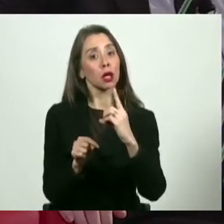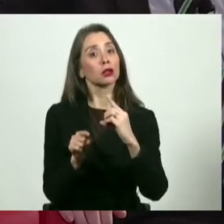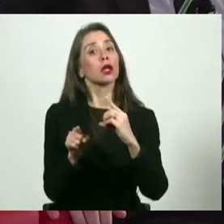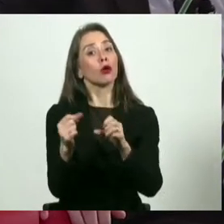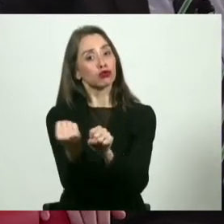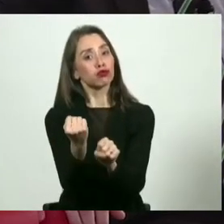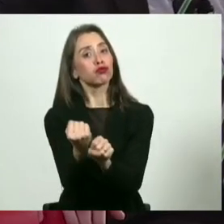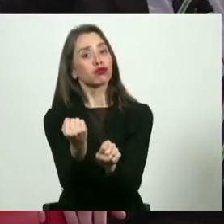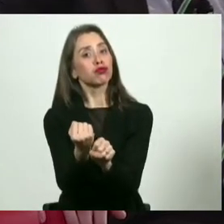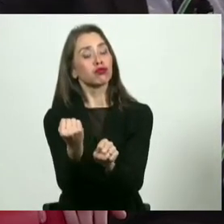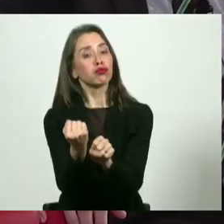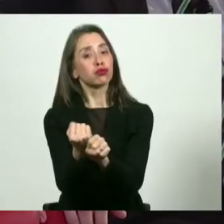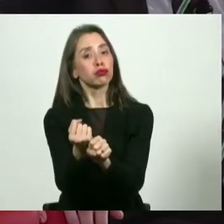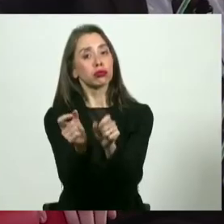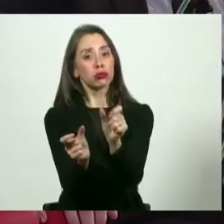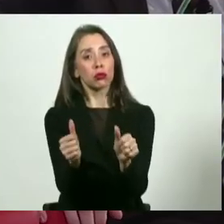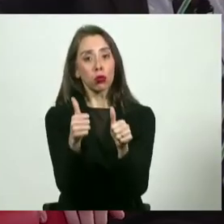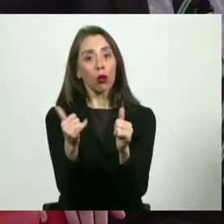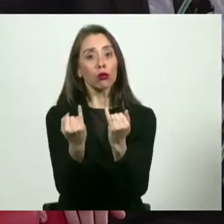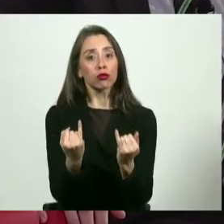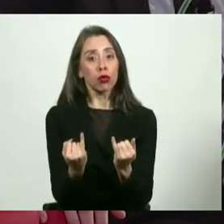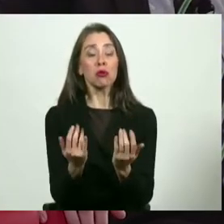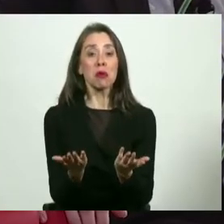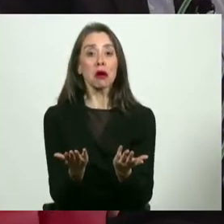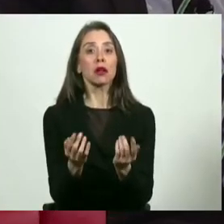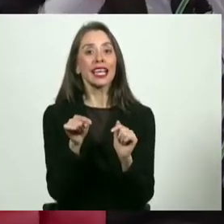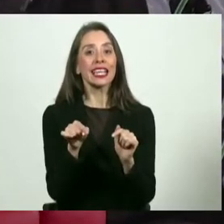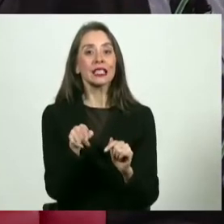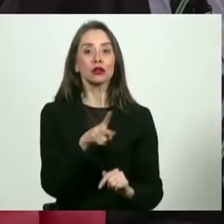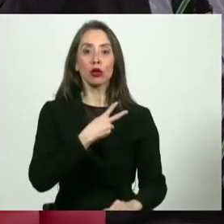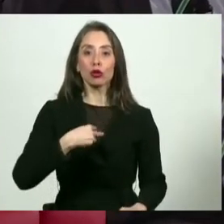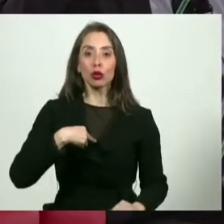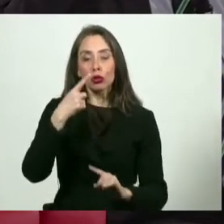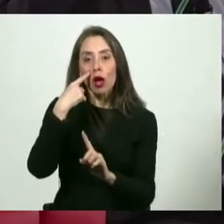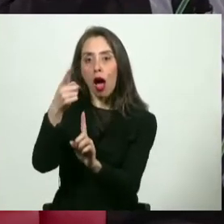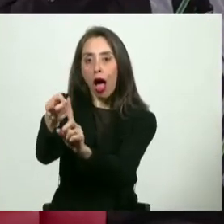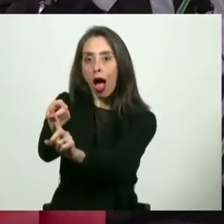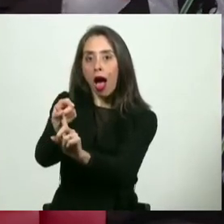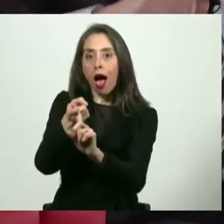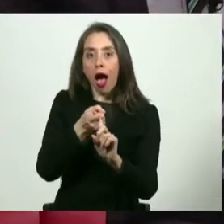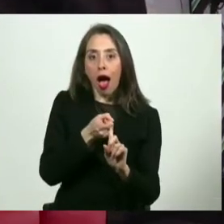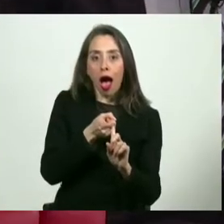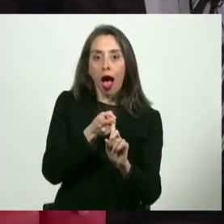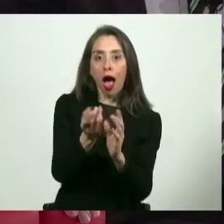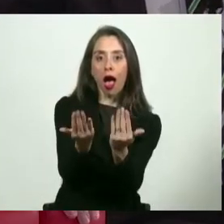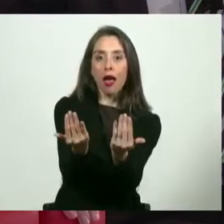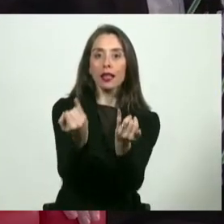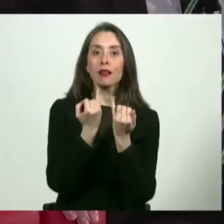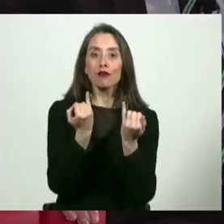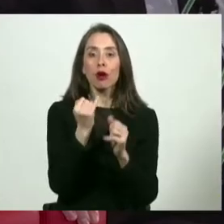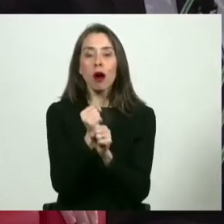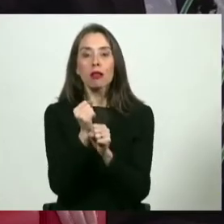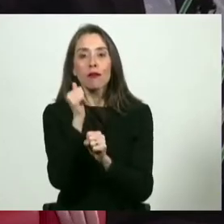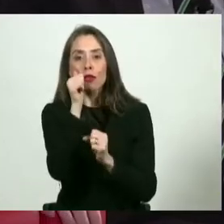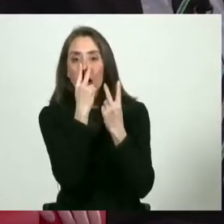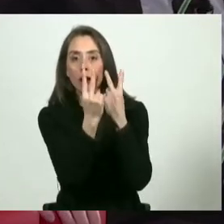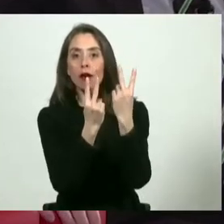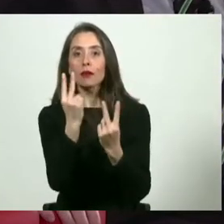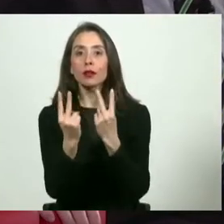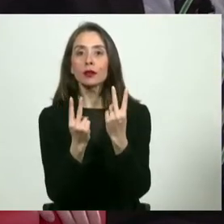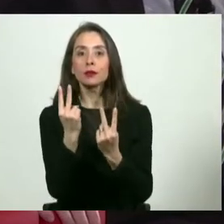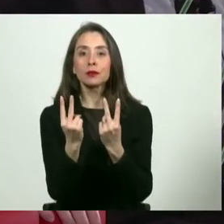están laborando y laborando de buena forma, porque eso es lo que nosotros hemos recogido de la información y del trabajo a diario también que uno puede ver de